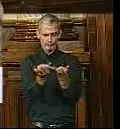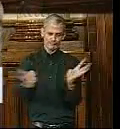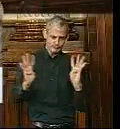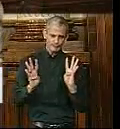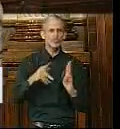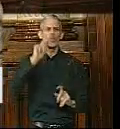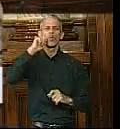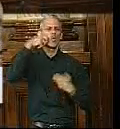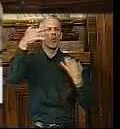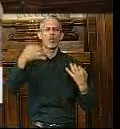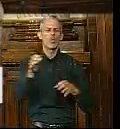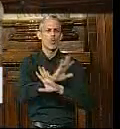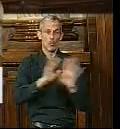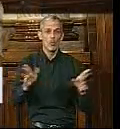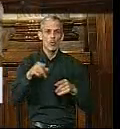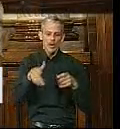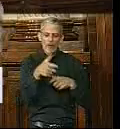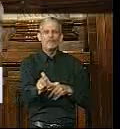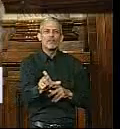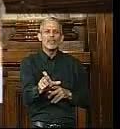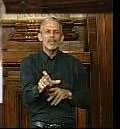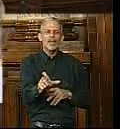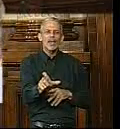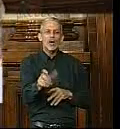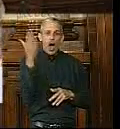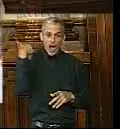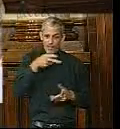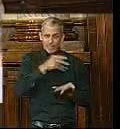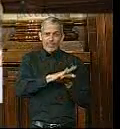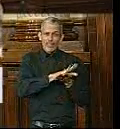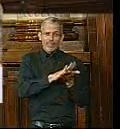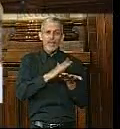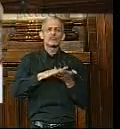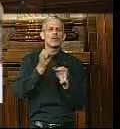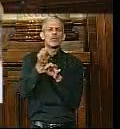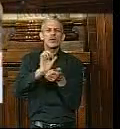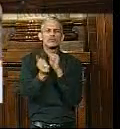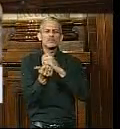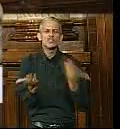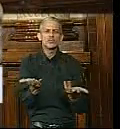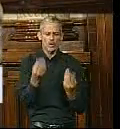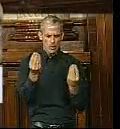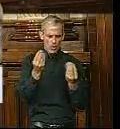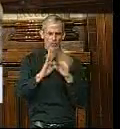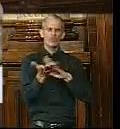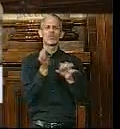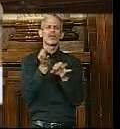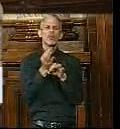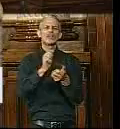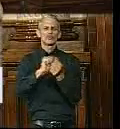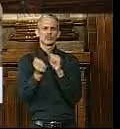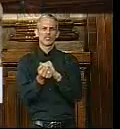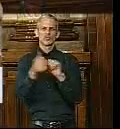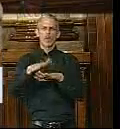fue extraordinario. Ese material no había. Entonces yo me pregunto, ¿cómo funciona la educación sexual?